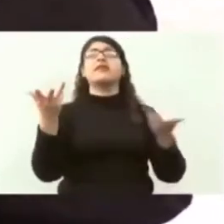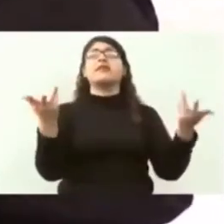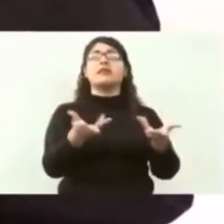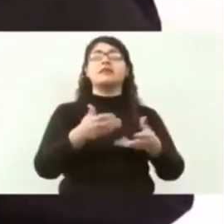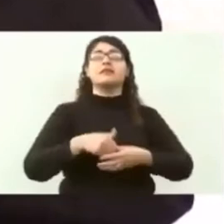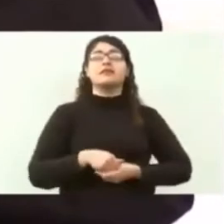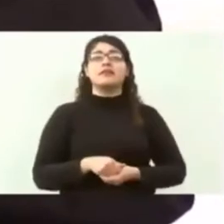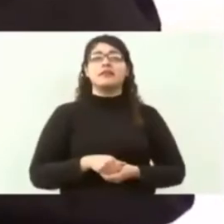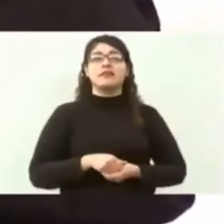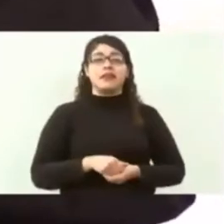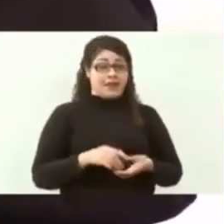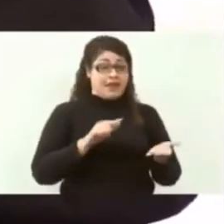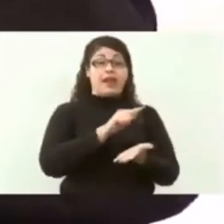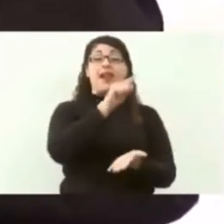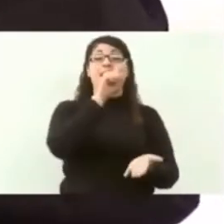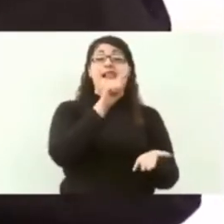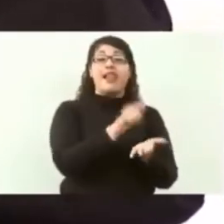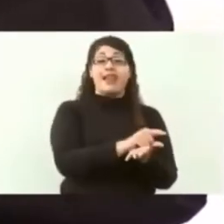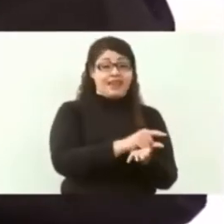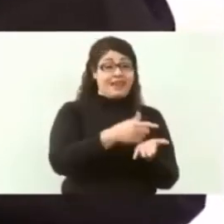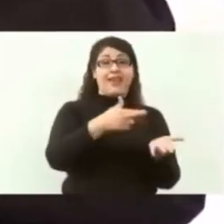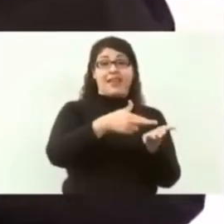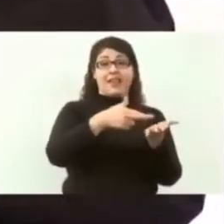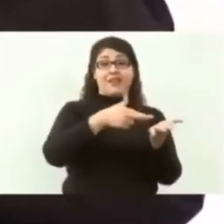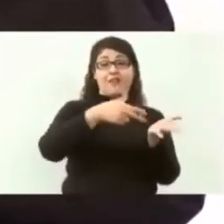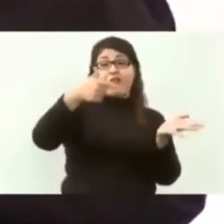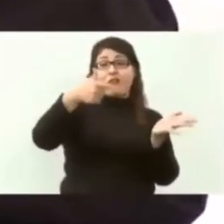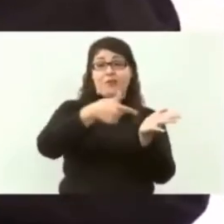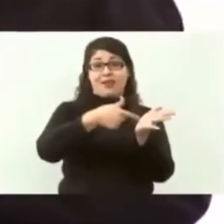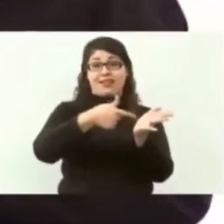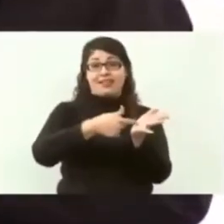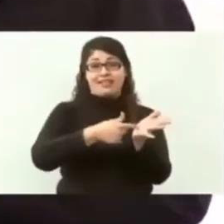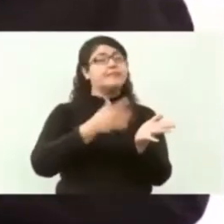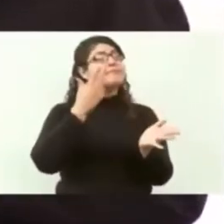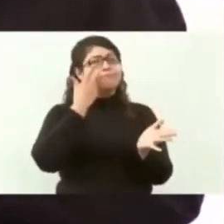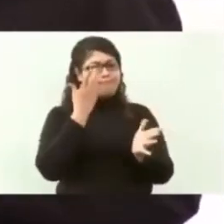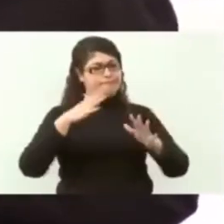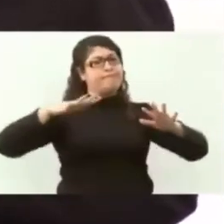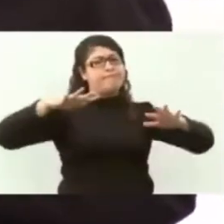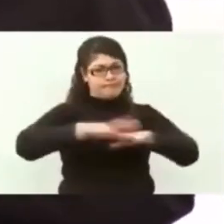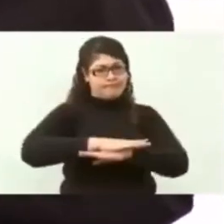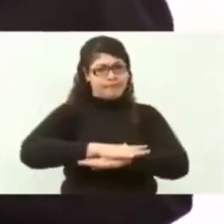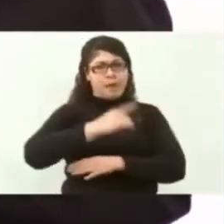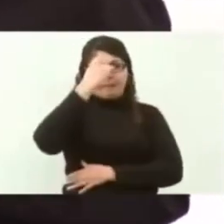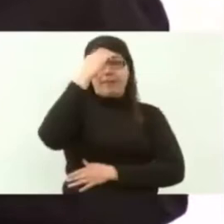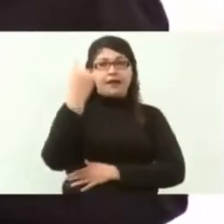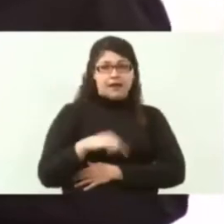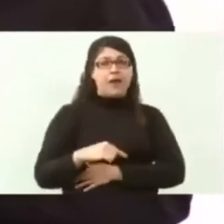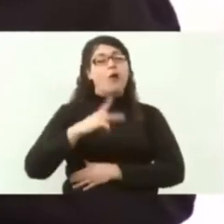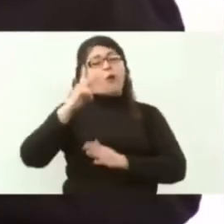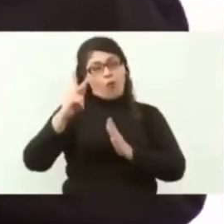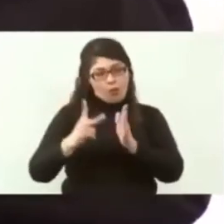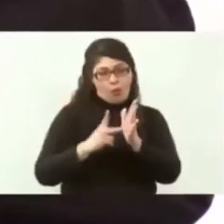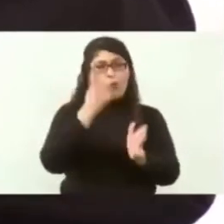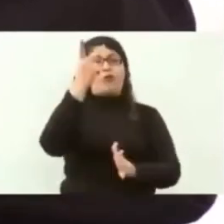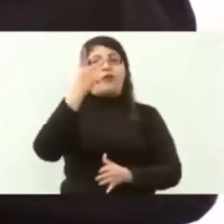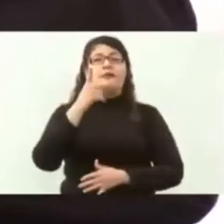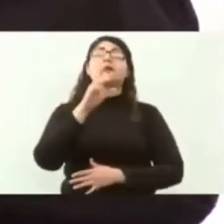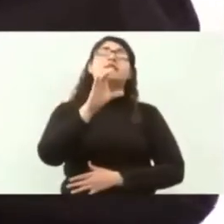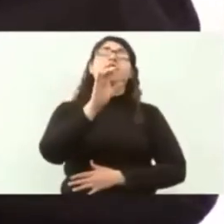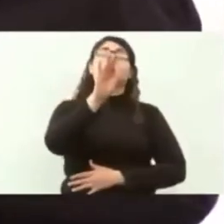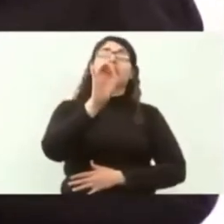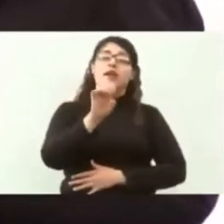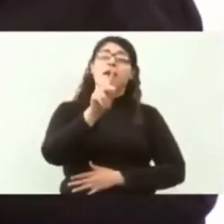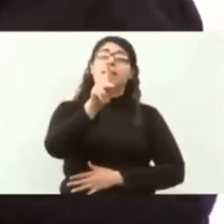prevalecer el espíritu del artículo